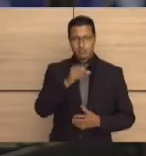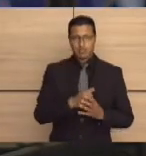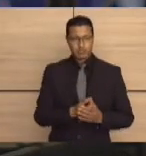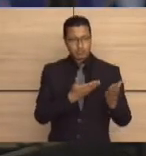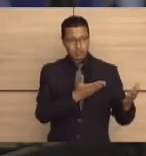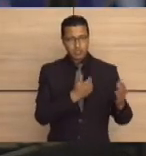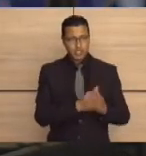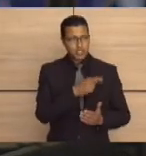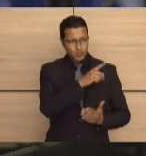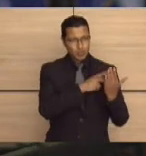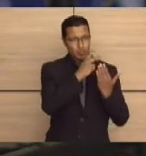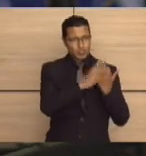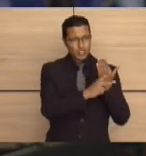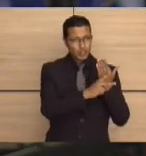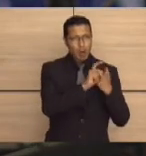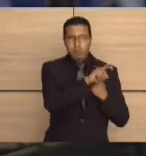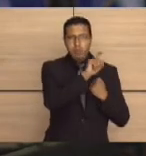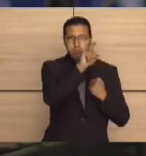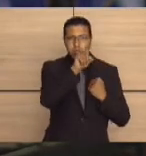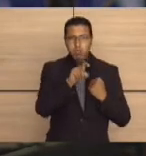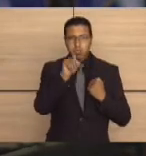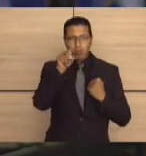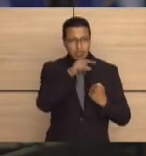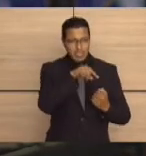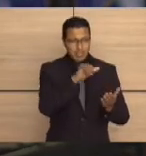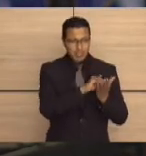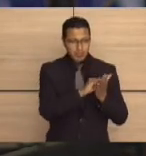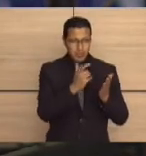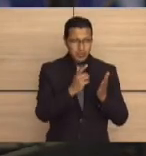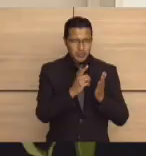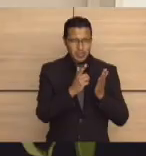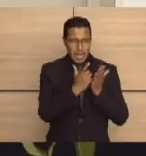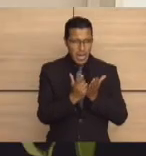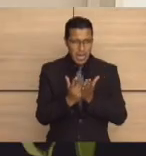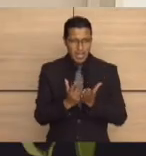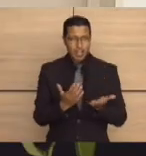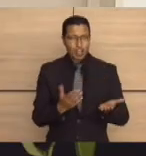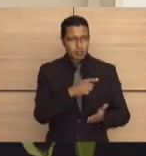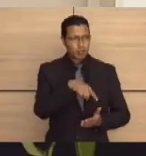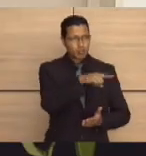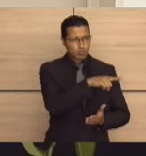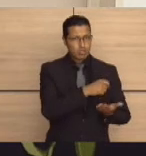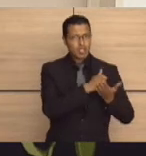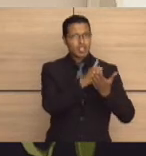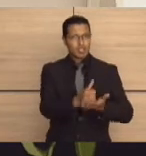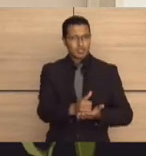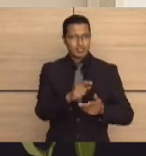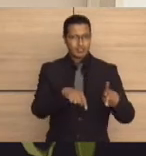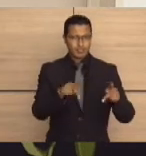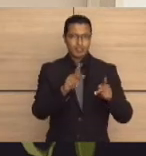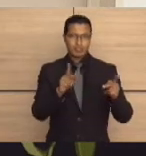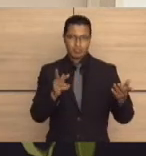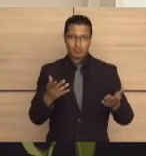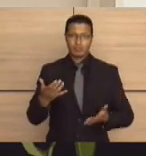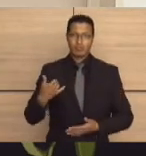a través de su proyecto Viajeros entre Letras, ha ayudado a transformar la vida de muchos muchachos en zonas